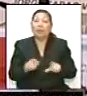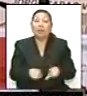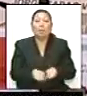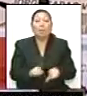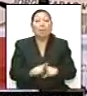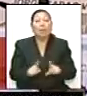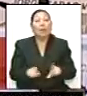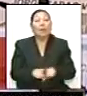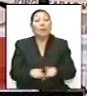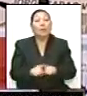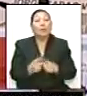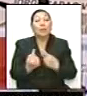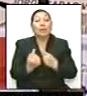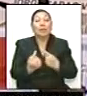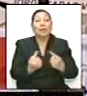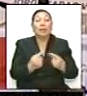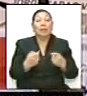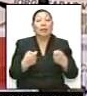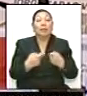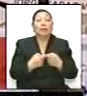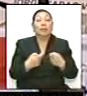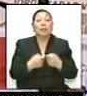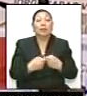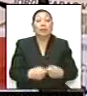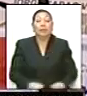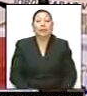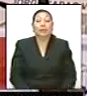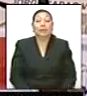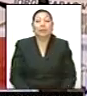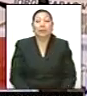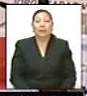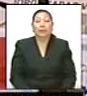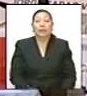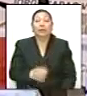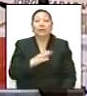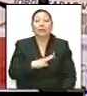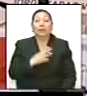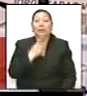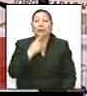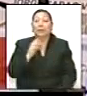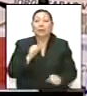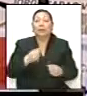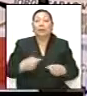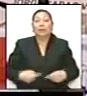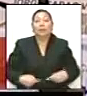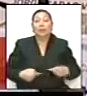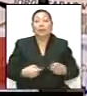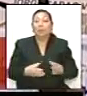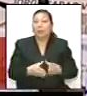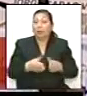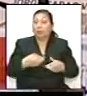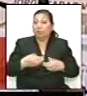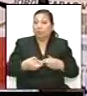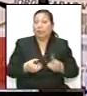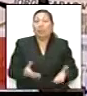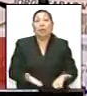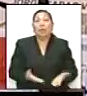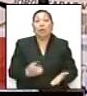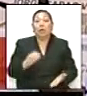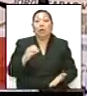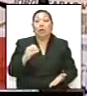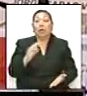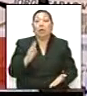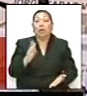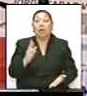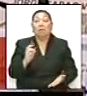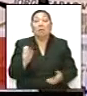hubiera ese intercambio de tecnología en chile siempre hemos discutido que somos grandes productores de cobre si se